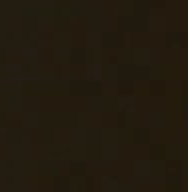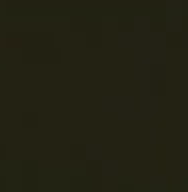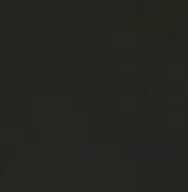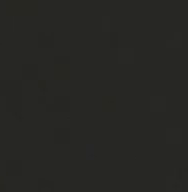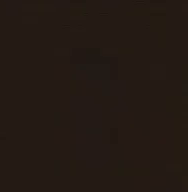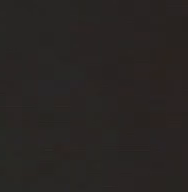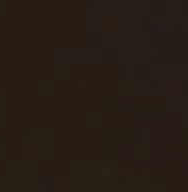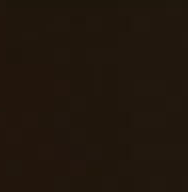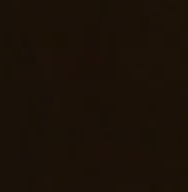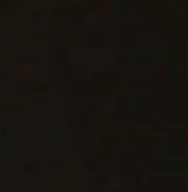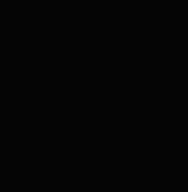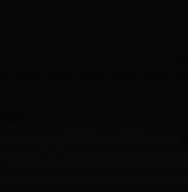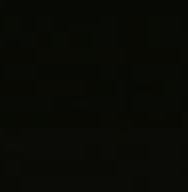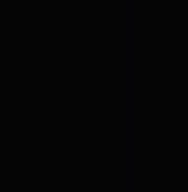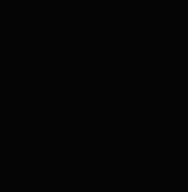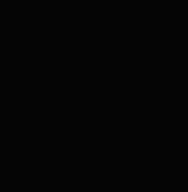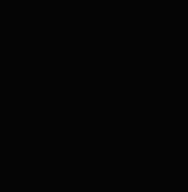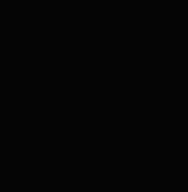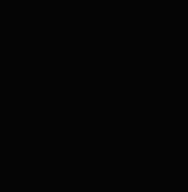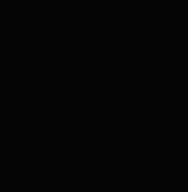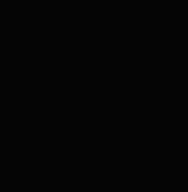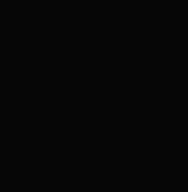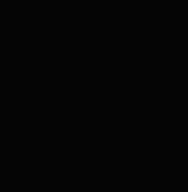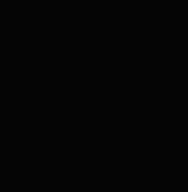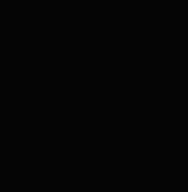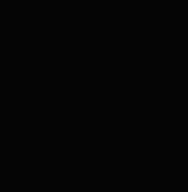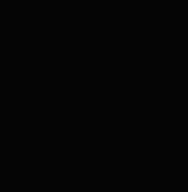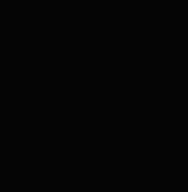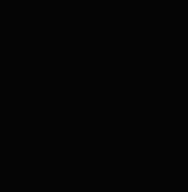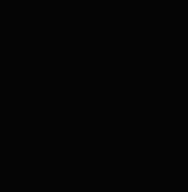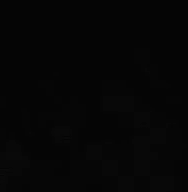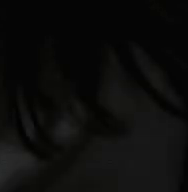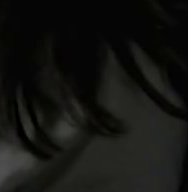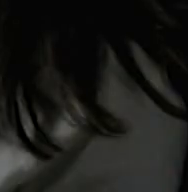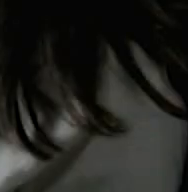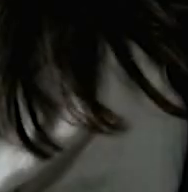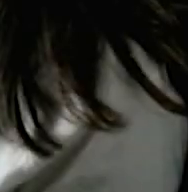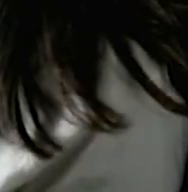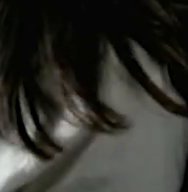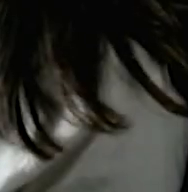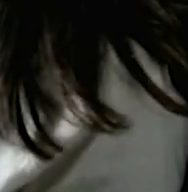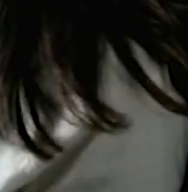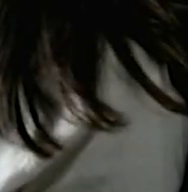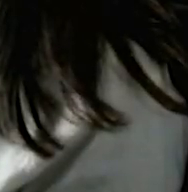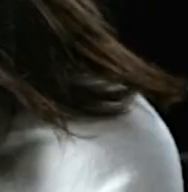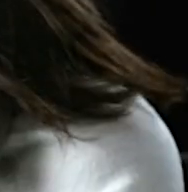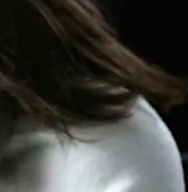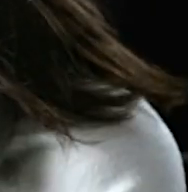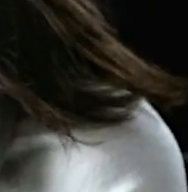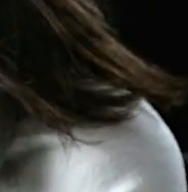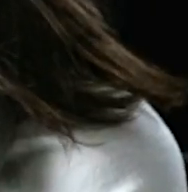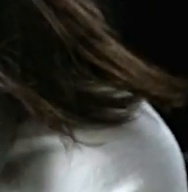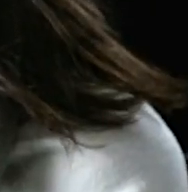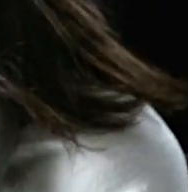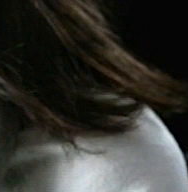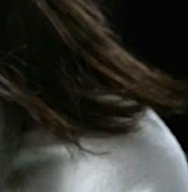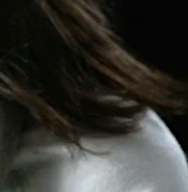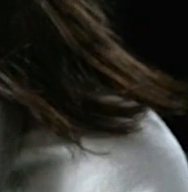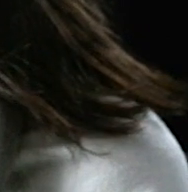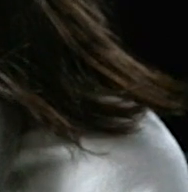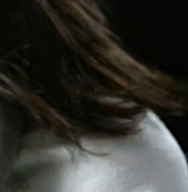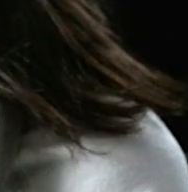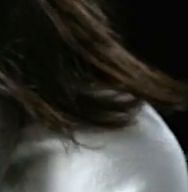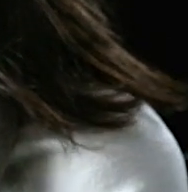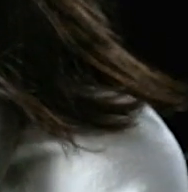Me tardé más de 10 años en poder poner en palabra como la situación que yo estaba viviendo en ese momento. Una falta de comunicación